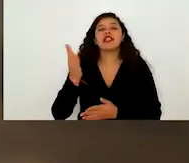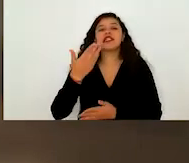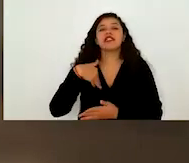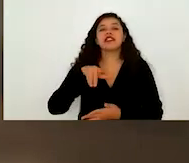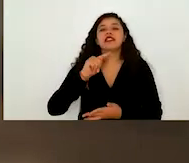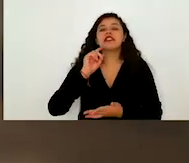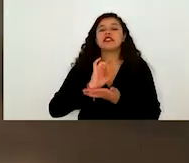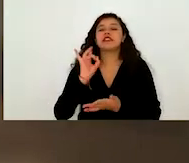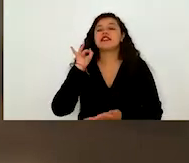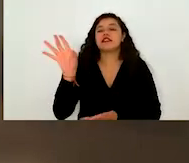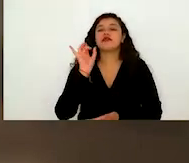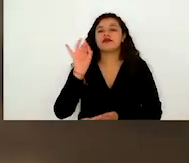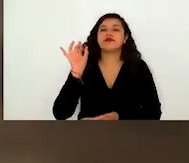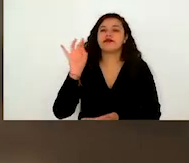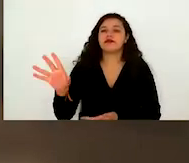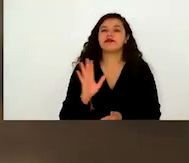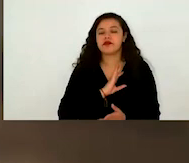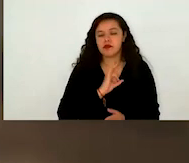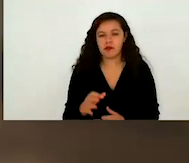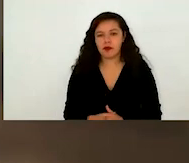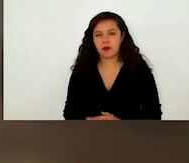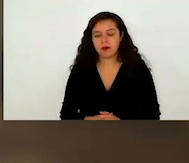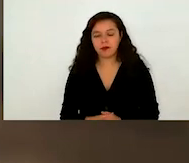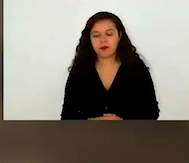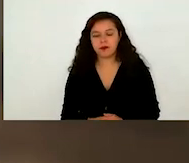las dudas que se generan